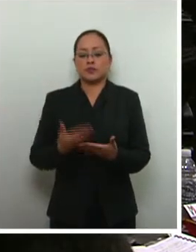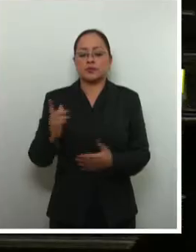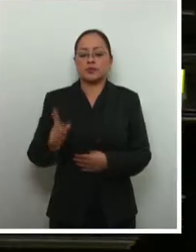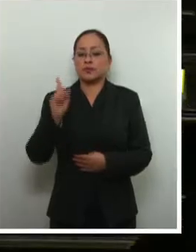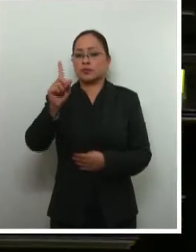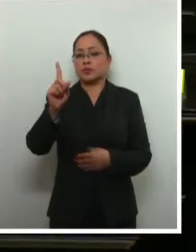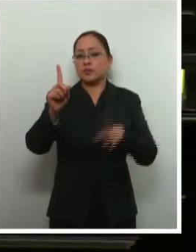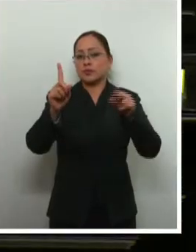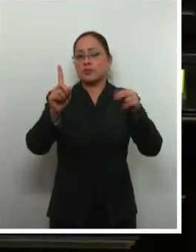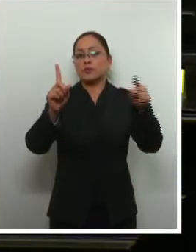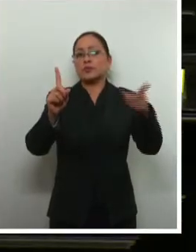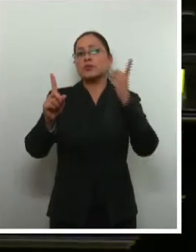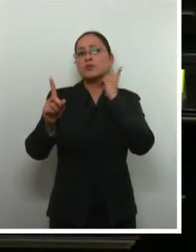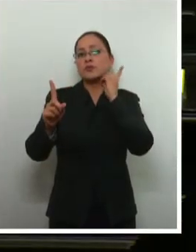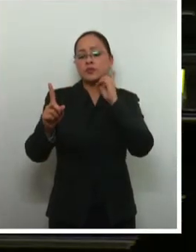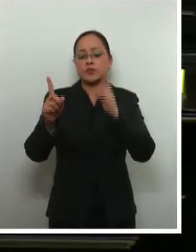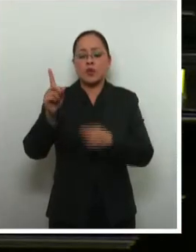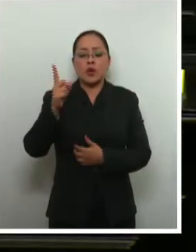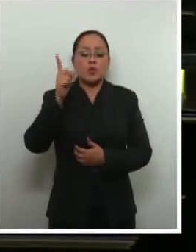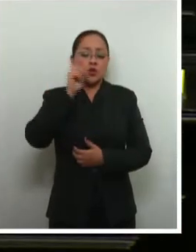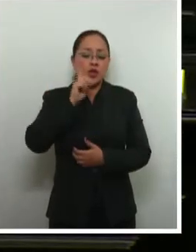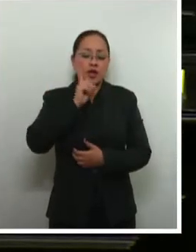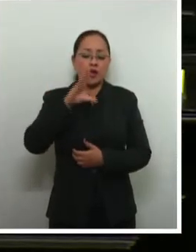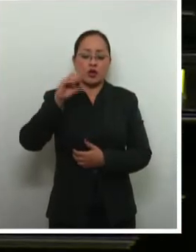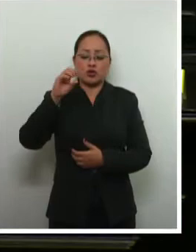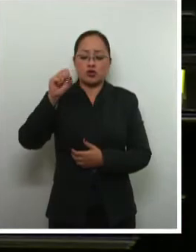en contra la diputada Consuelo Sánchez.